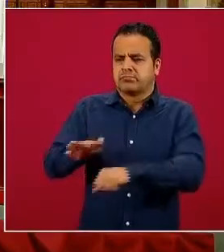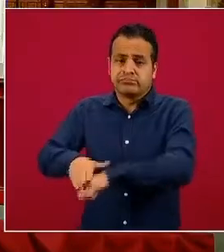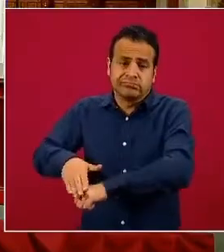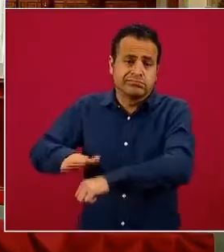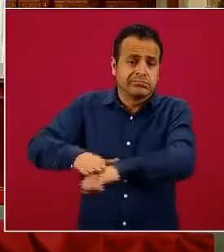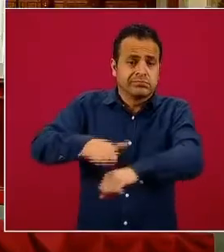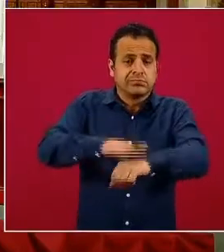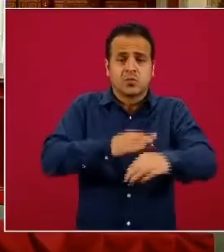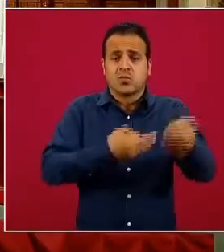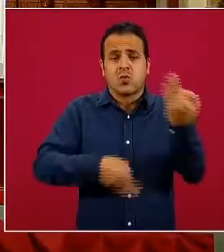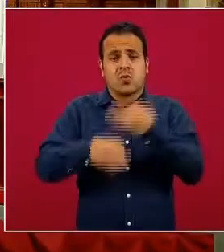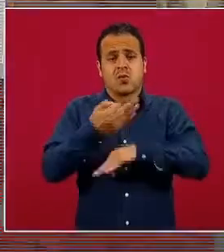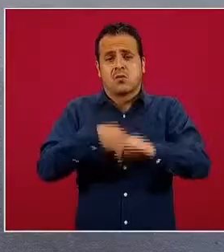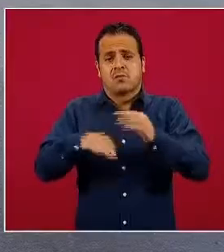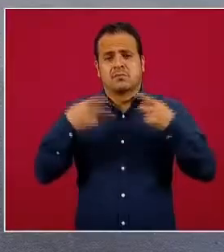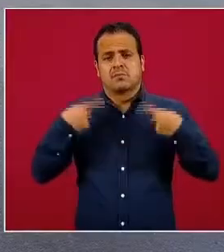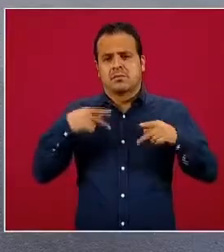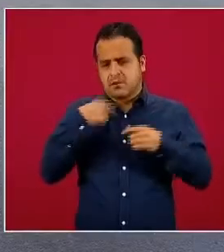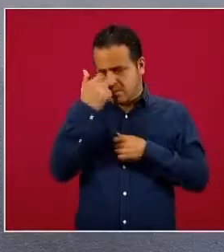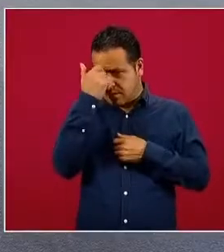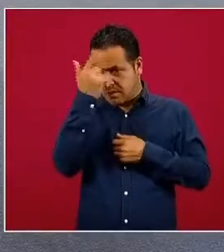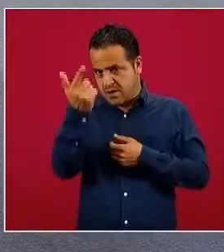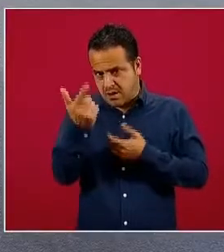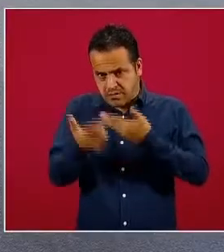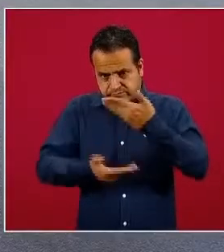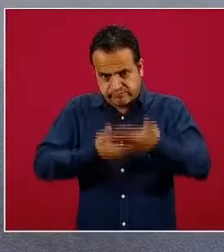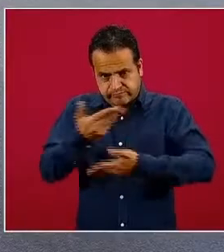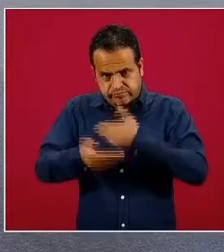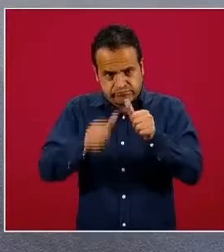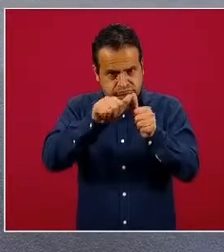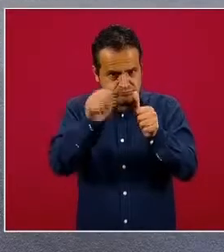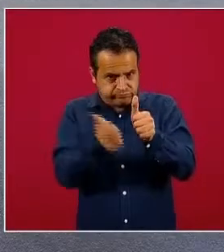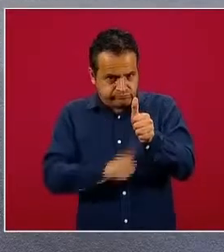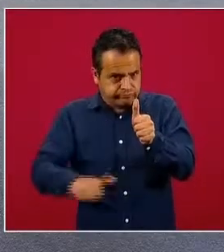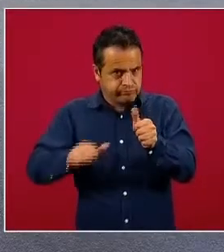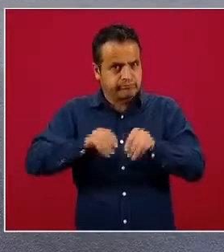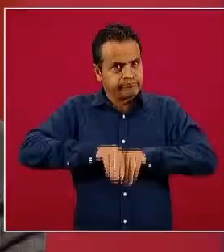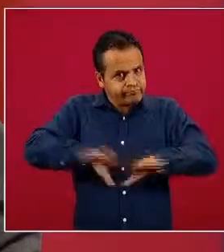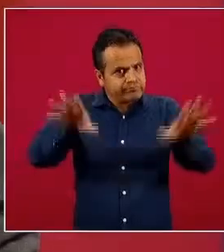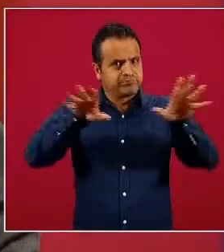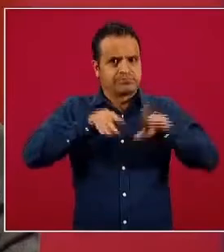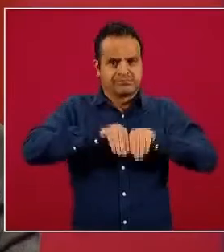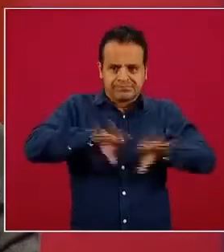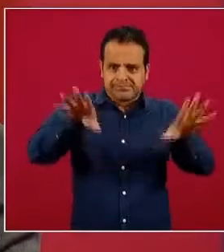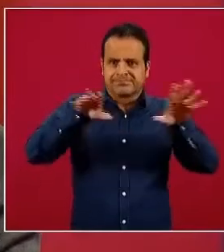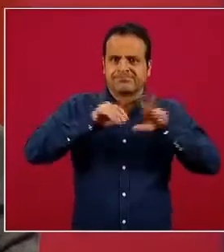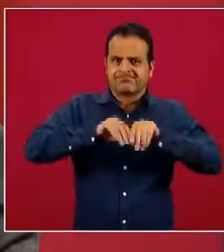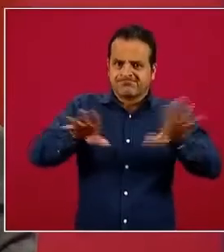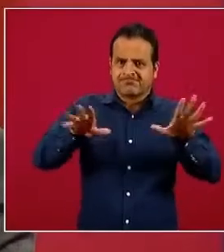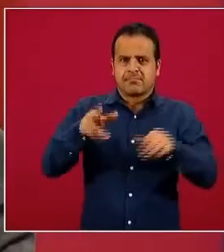personas creadoras a que ayudaran a hacer mensajes de difusión. Quisiera aprovechar para